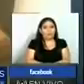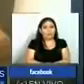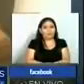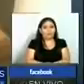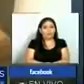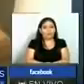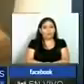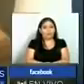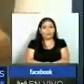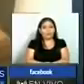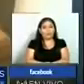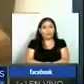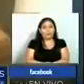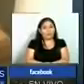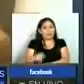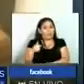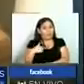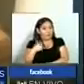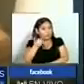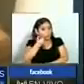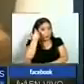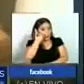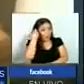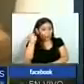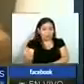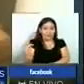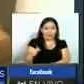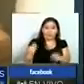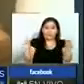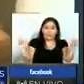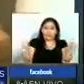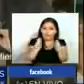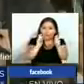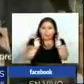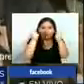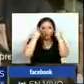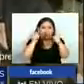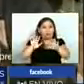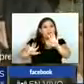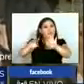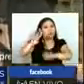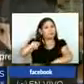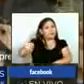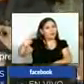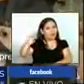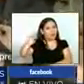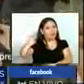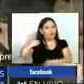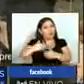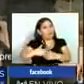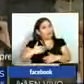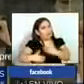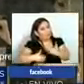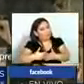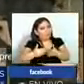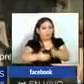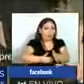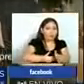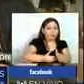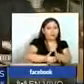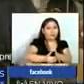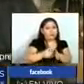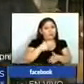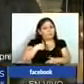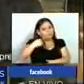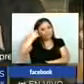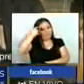años Pues ella me contrata A mí Para hacer su fiesta sorpresa Estamos hablando Hace 12 años Y después A raíz de esto Pues yo quedo